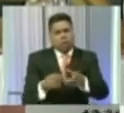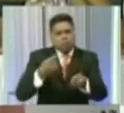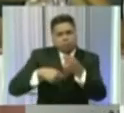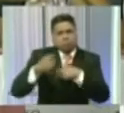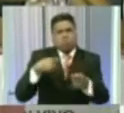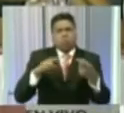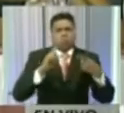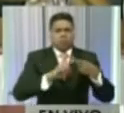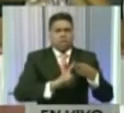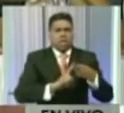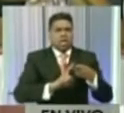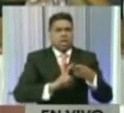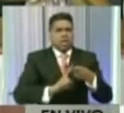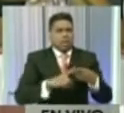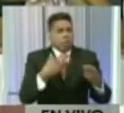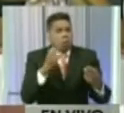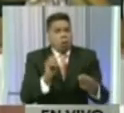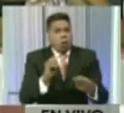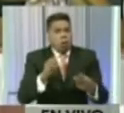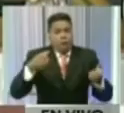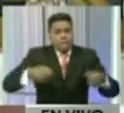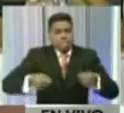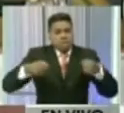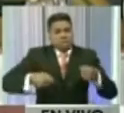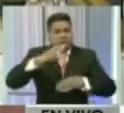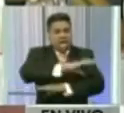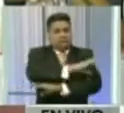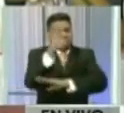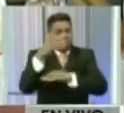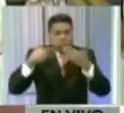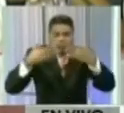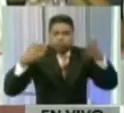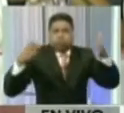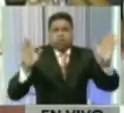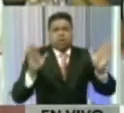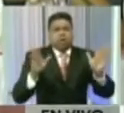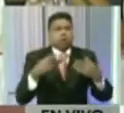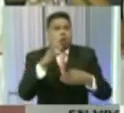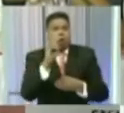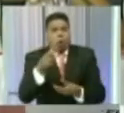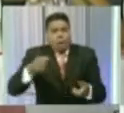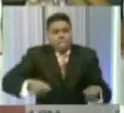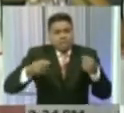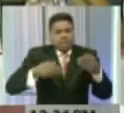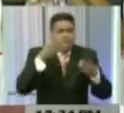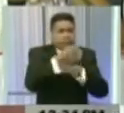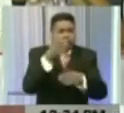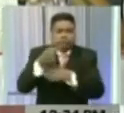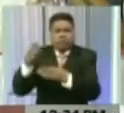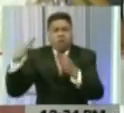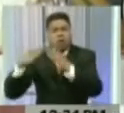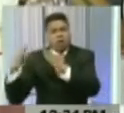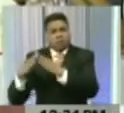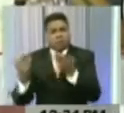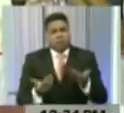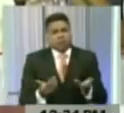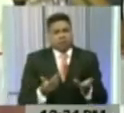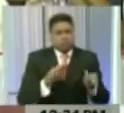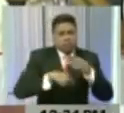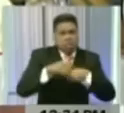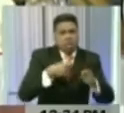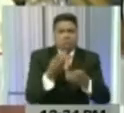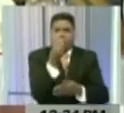mercados a cielo abierto y contemple el mercado casa por casa para garantizarle a los más pobres que le vamos a llevar casa por casa su bolsa de